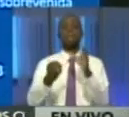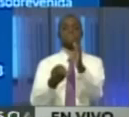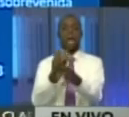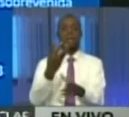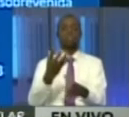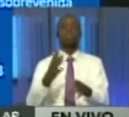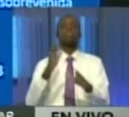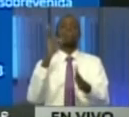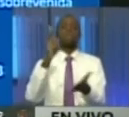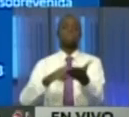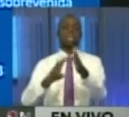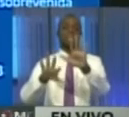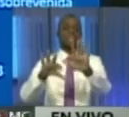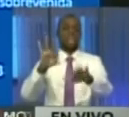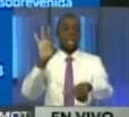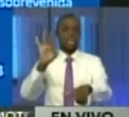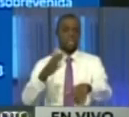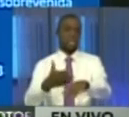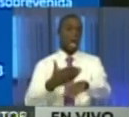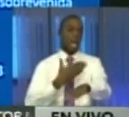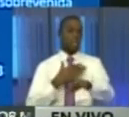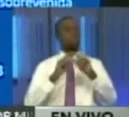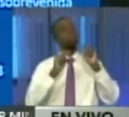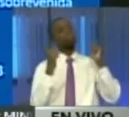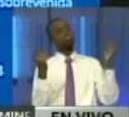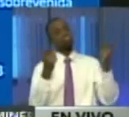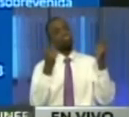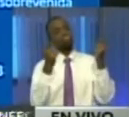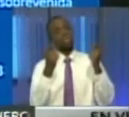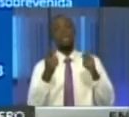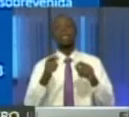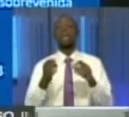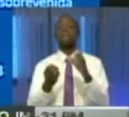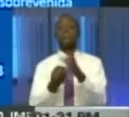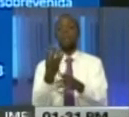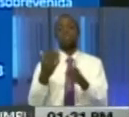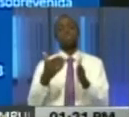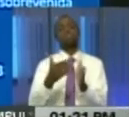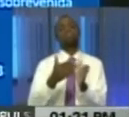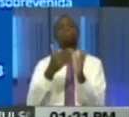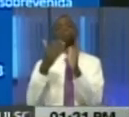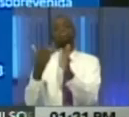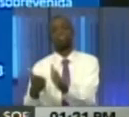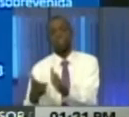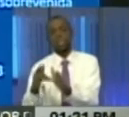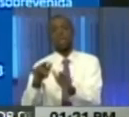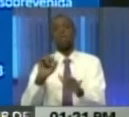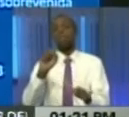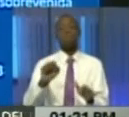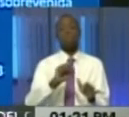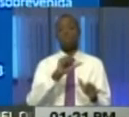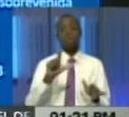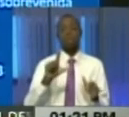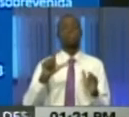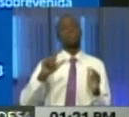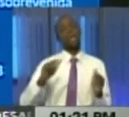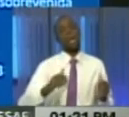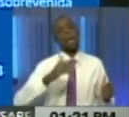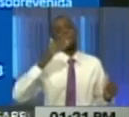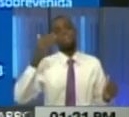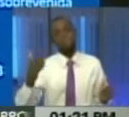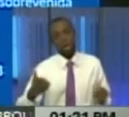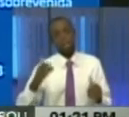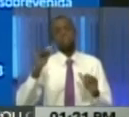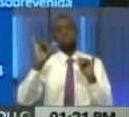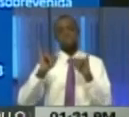2013, que posteriormente la pusimos en julio y finalmente la postergamos y se realizaron en diciembre del